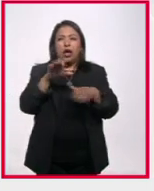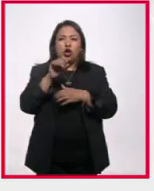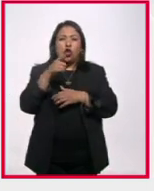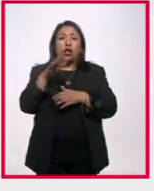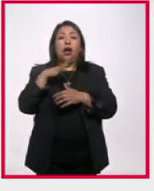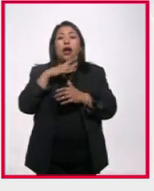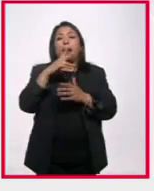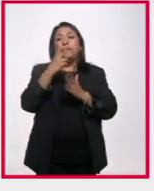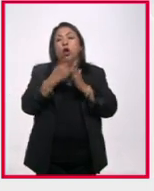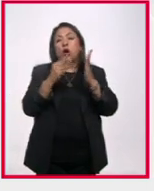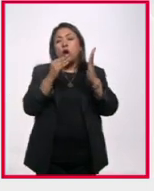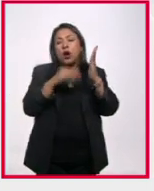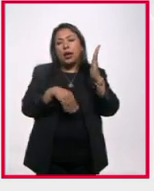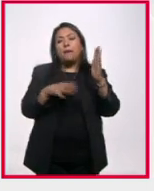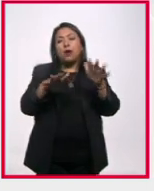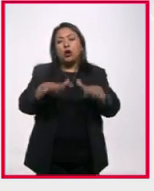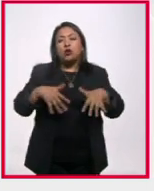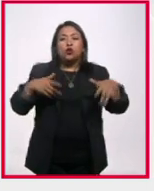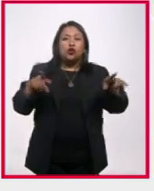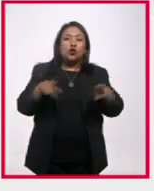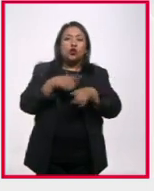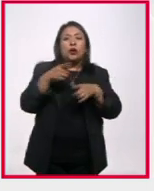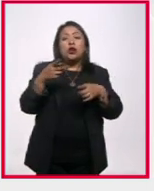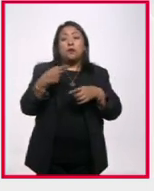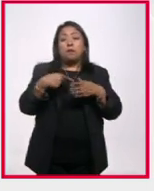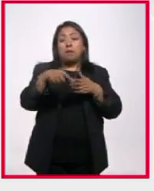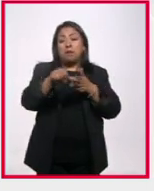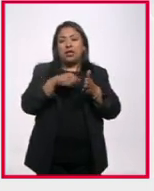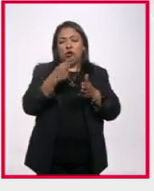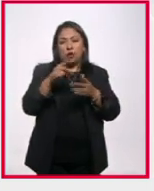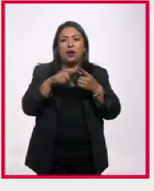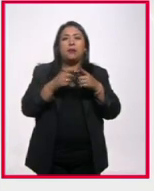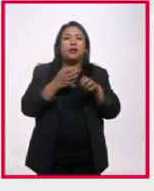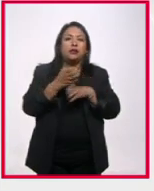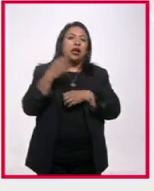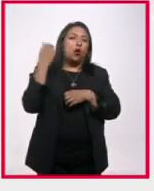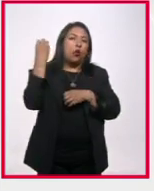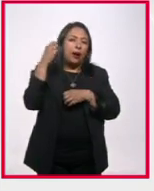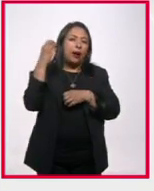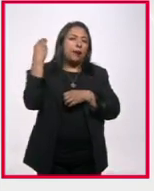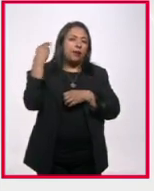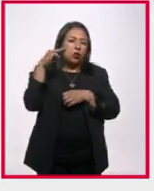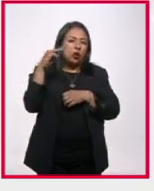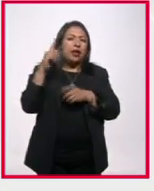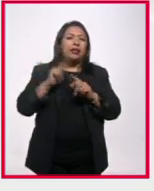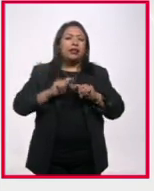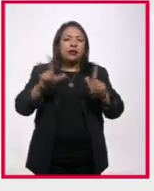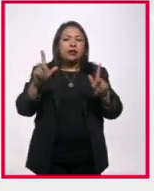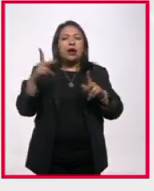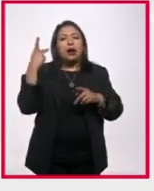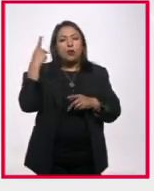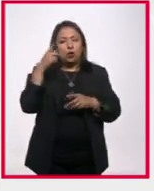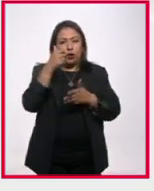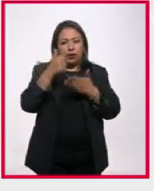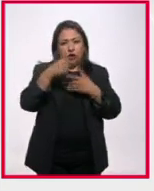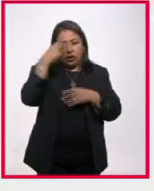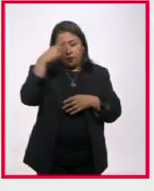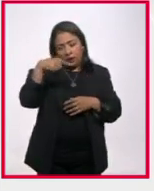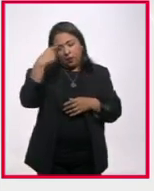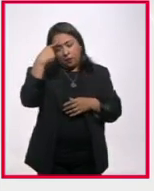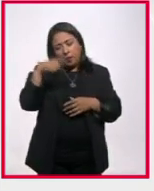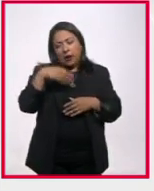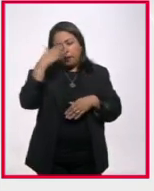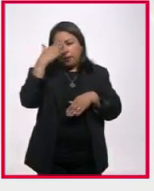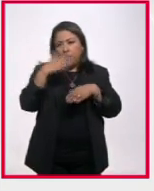programó conciertos durante el mes de noviembre en los estados de Oaxaca, Michoacán, Tlaxcala, Puebla y en la Ciudad de México para conmemorar